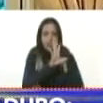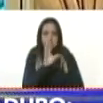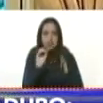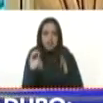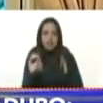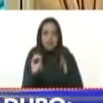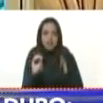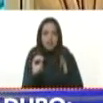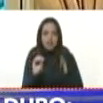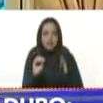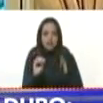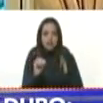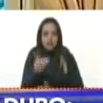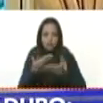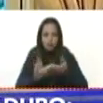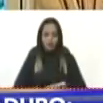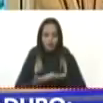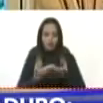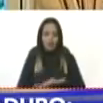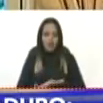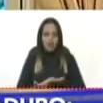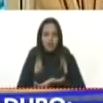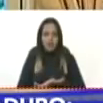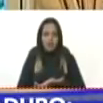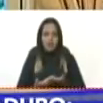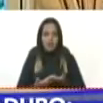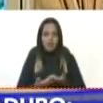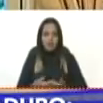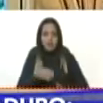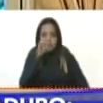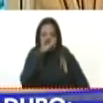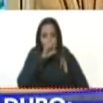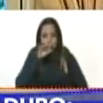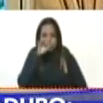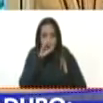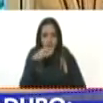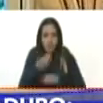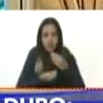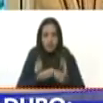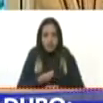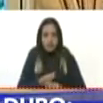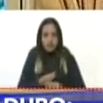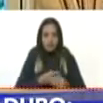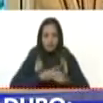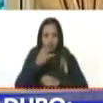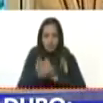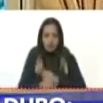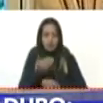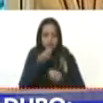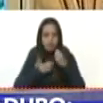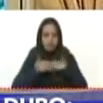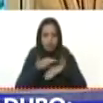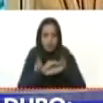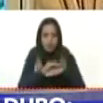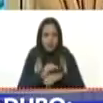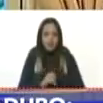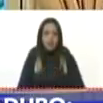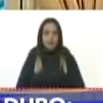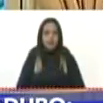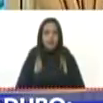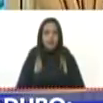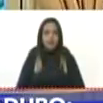13.500 toneladas de pernil en el marco del plan proteína. Me están solicitando